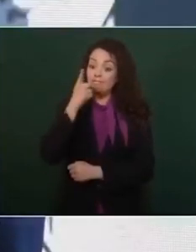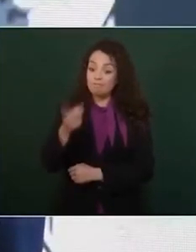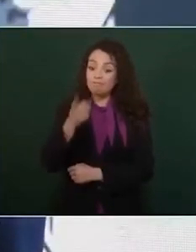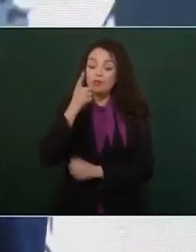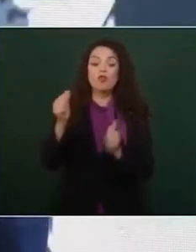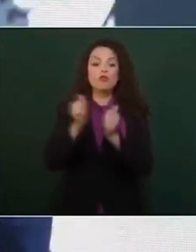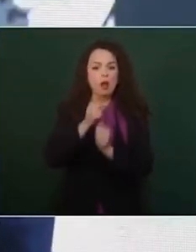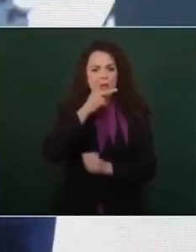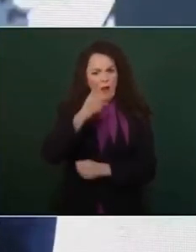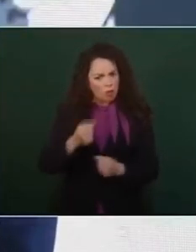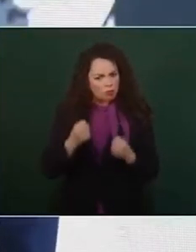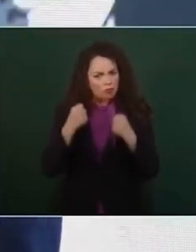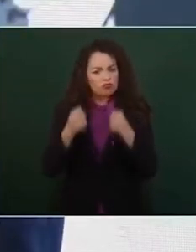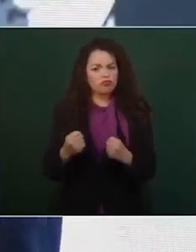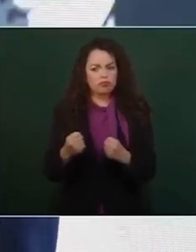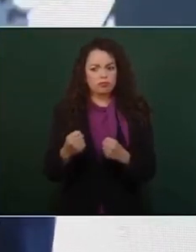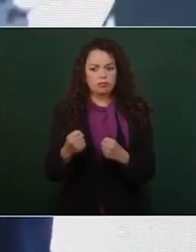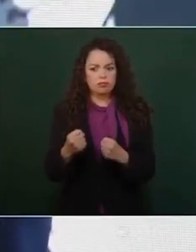para que